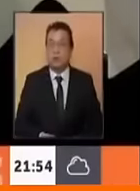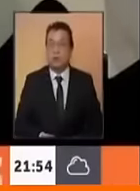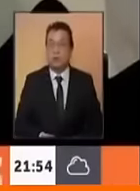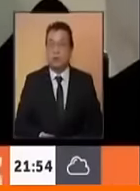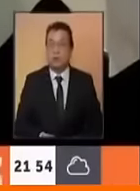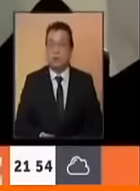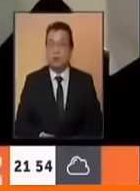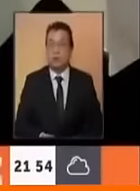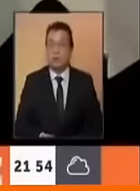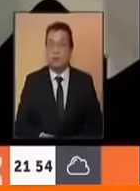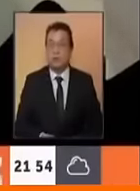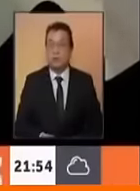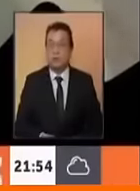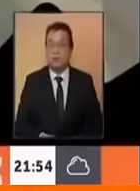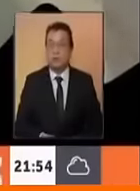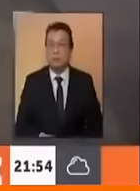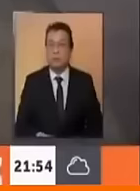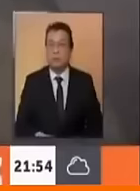¿Todo bien? ¿Cuánto fue eso? 4.2.